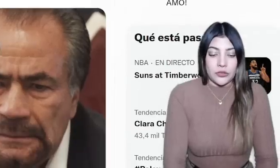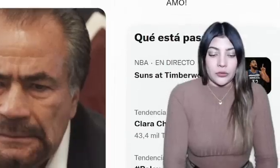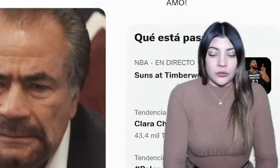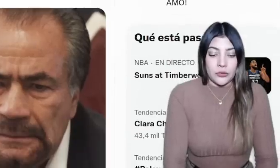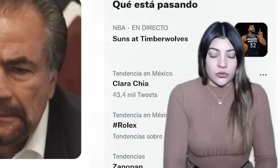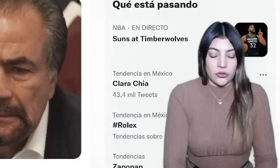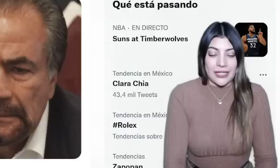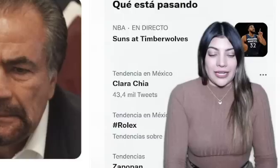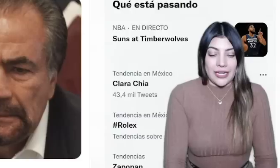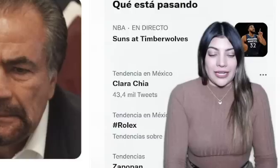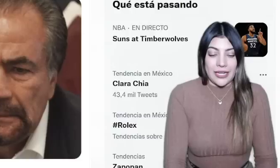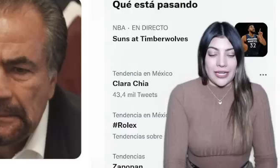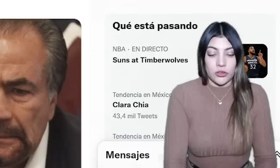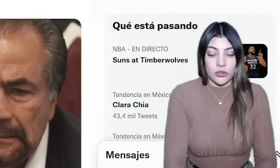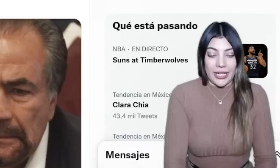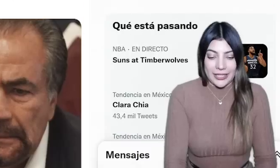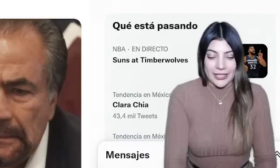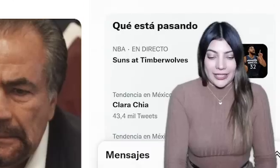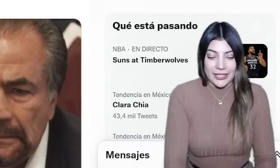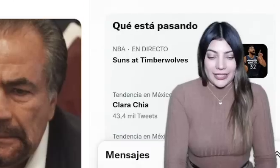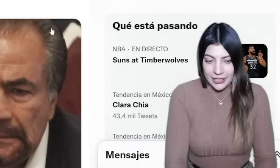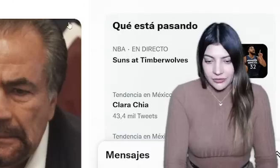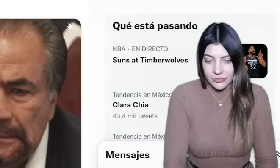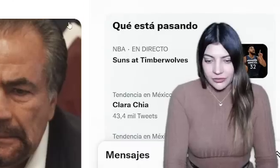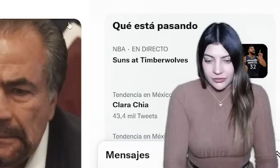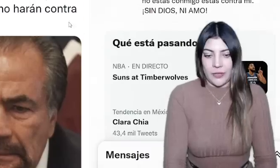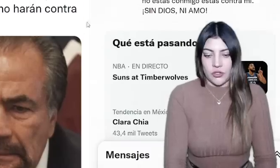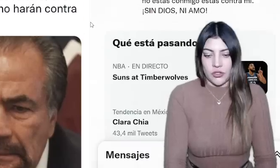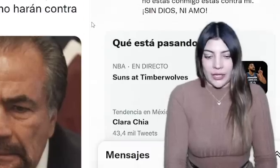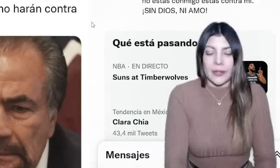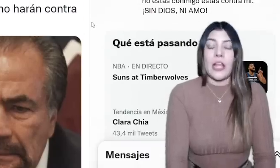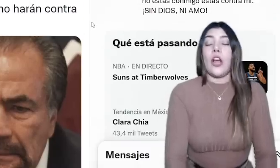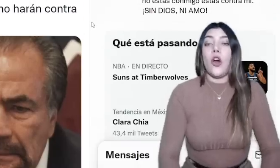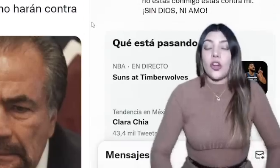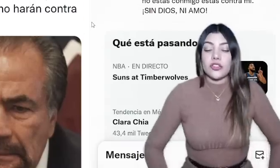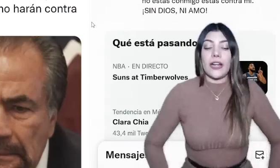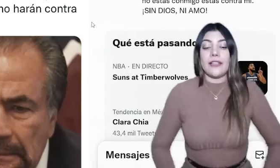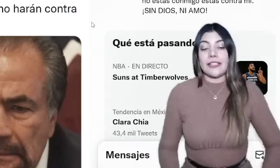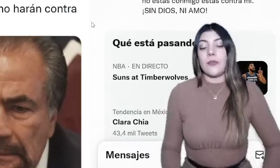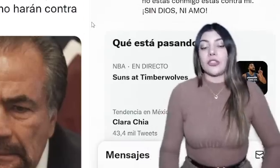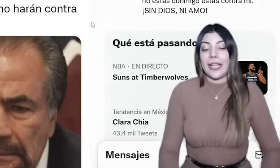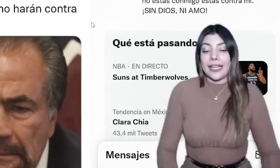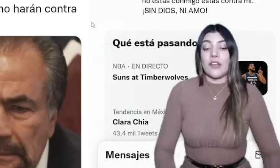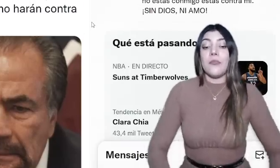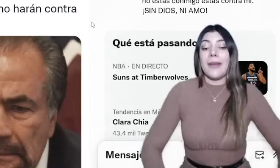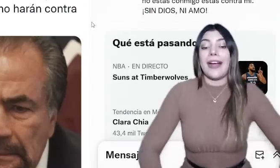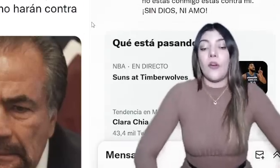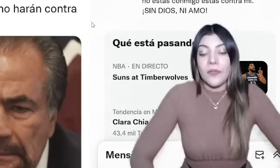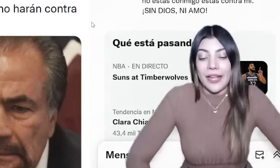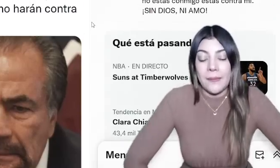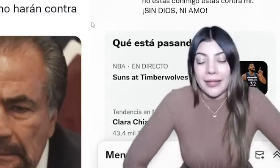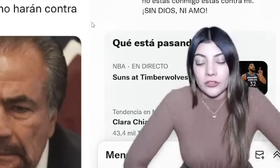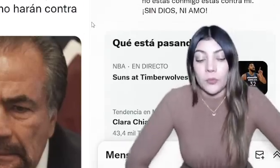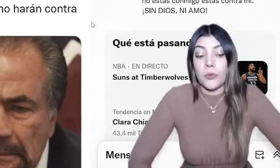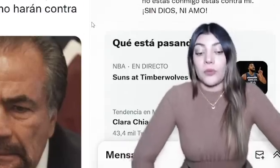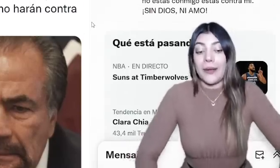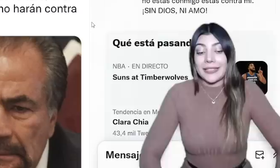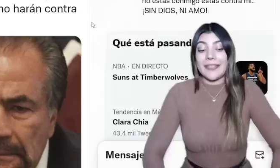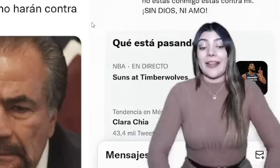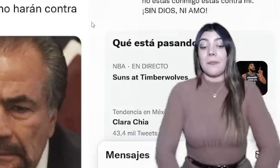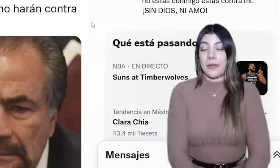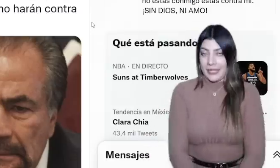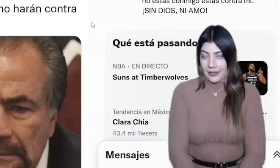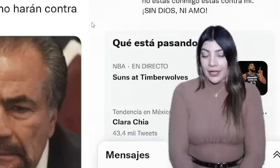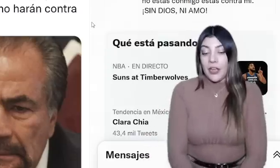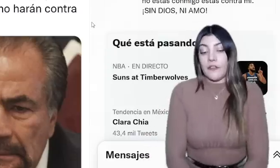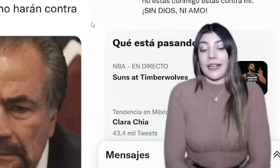una situación donde se habla de sabotaje, y aquí hay videos que les voy a mostrar. Otra vez sabotaje en un vagón del metro por parte